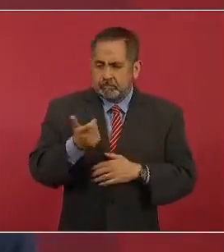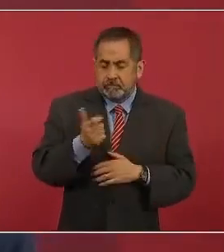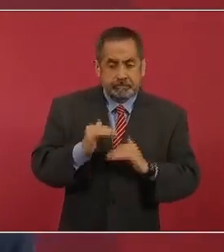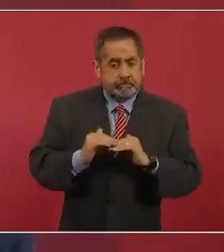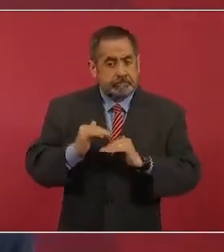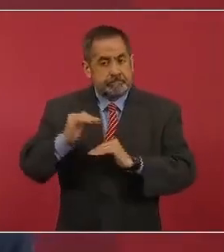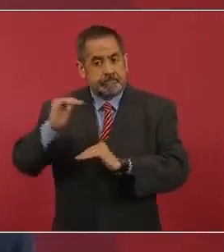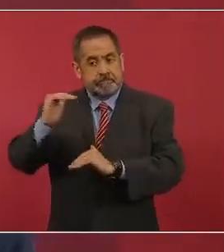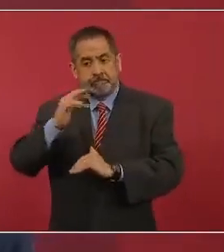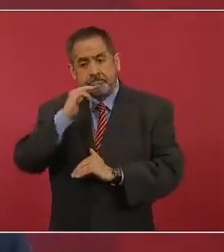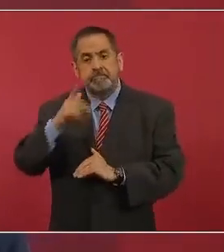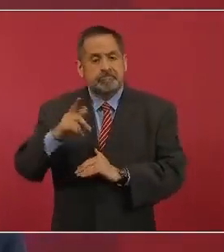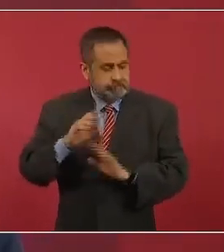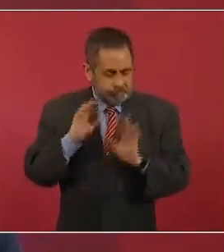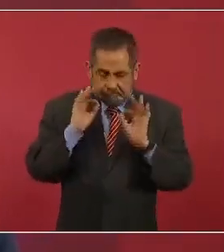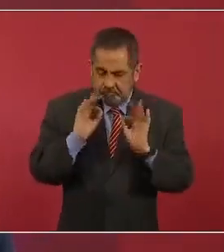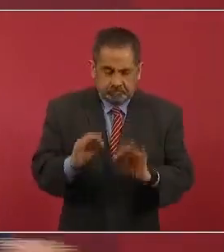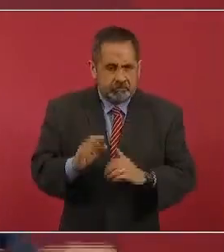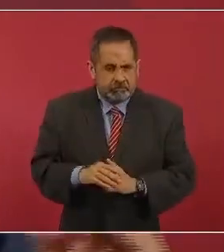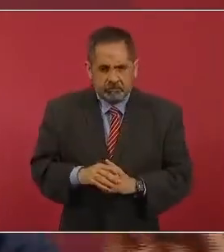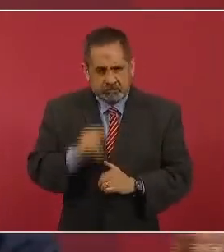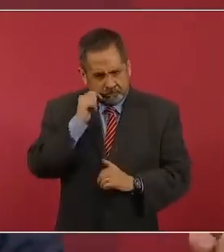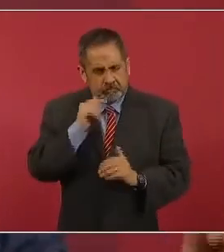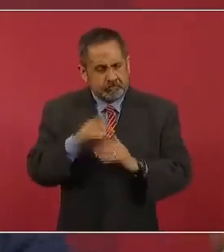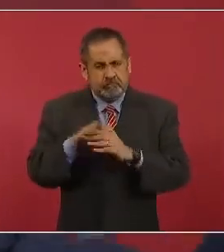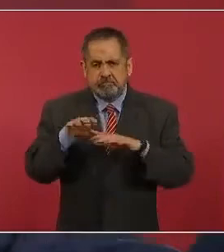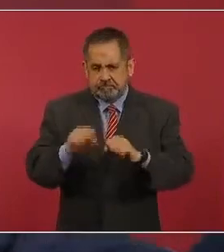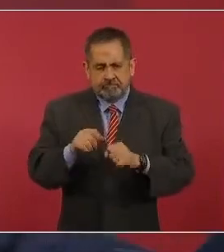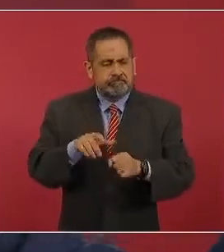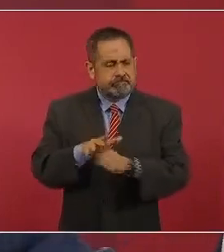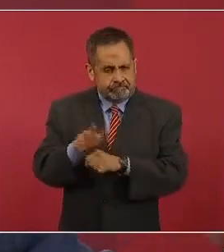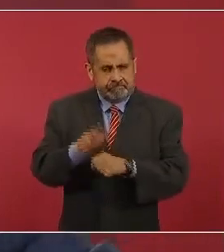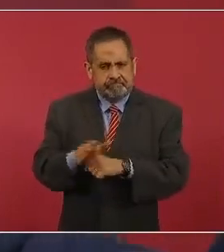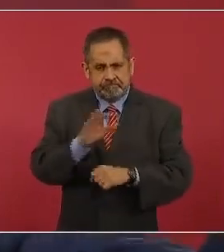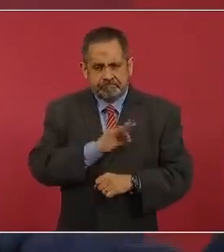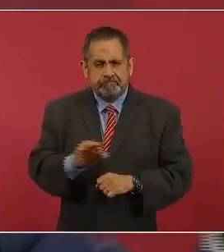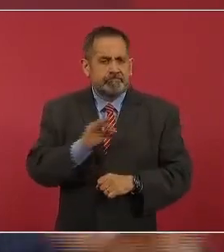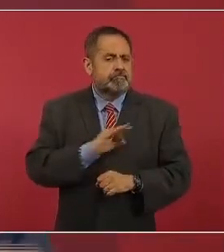aumentando el consumo, no le hace, nos alcanza